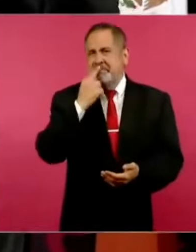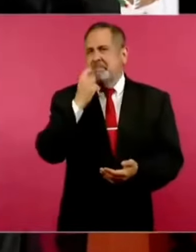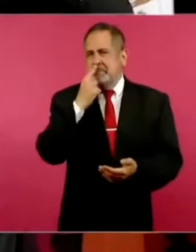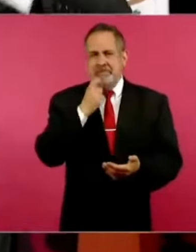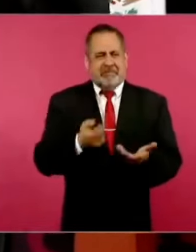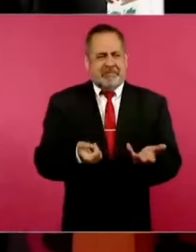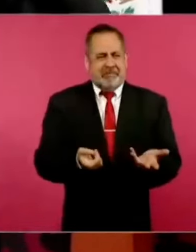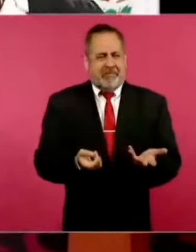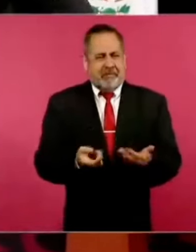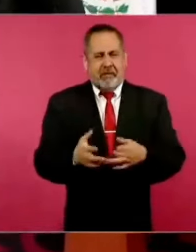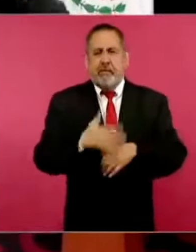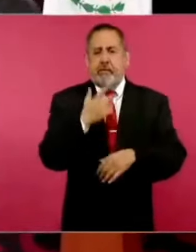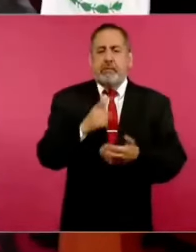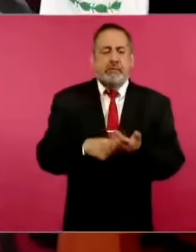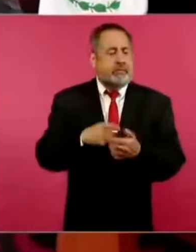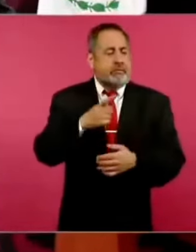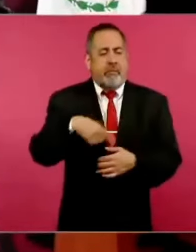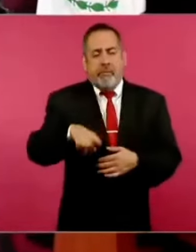siempre